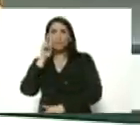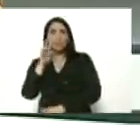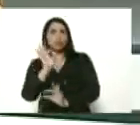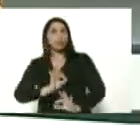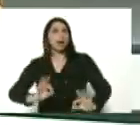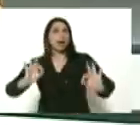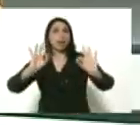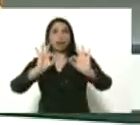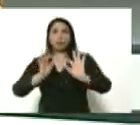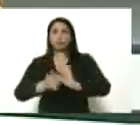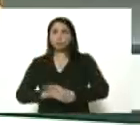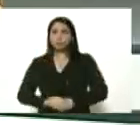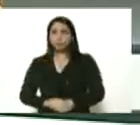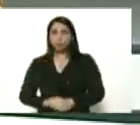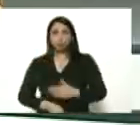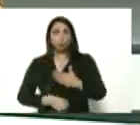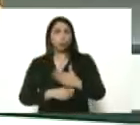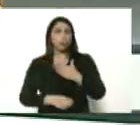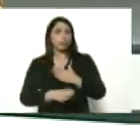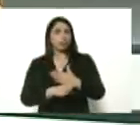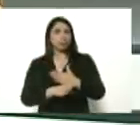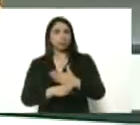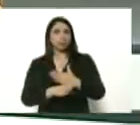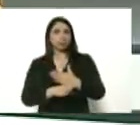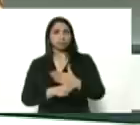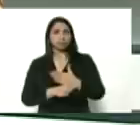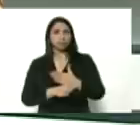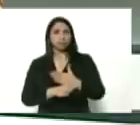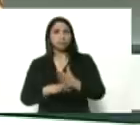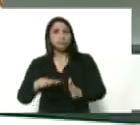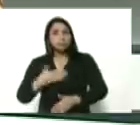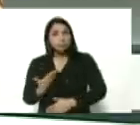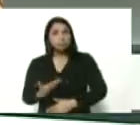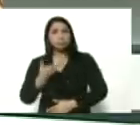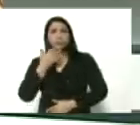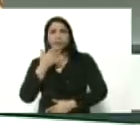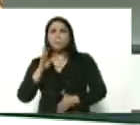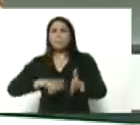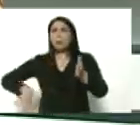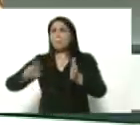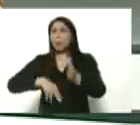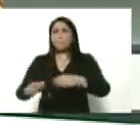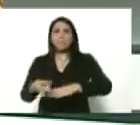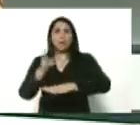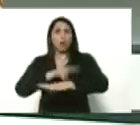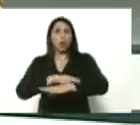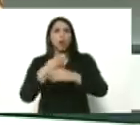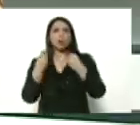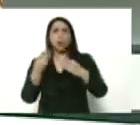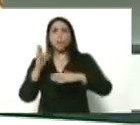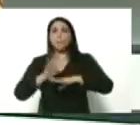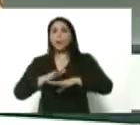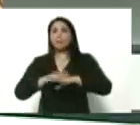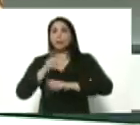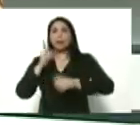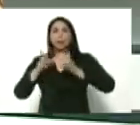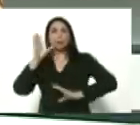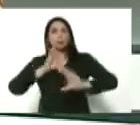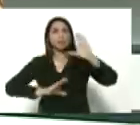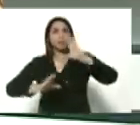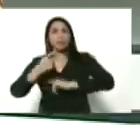nada todavía. Pudiera venir un rebrote peor, como lo pronostican algunos